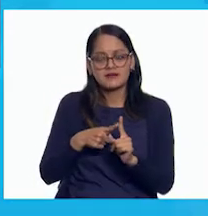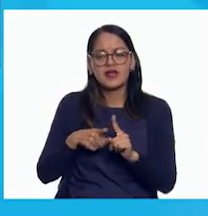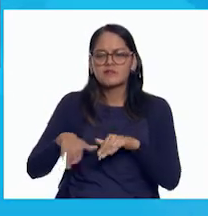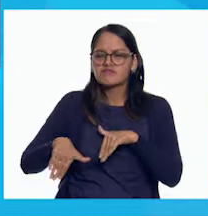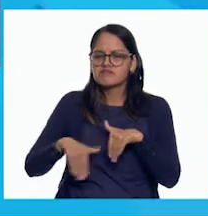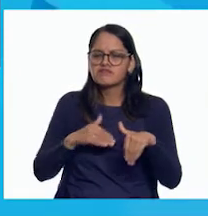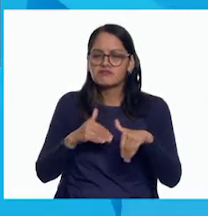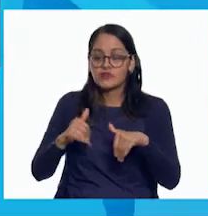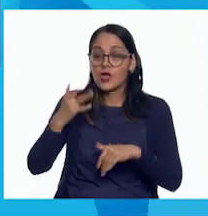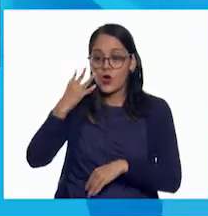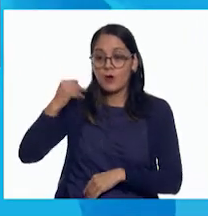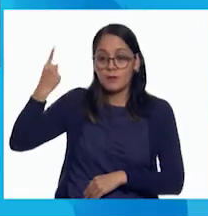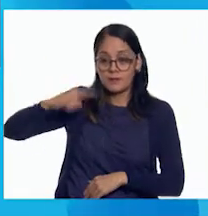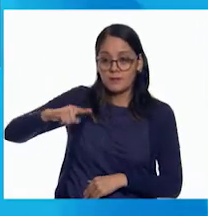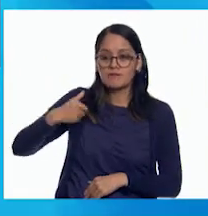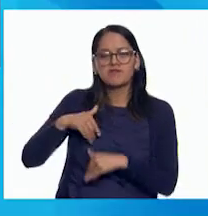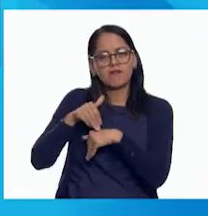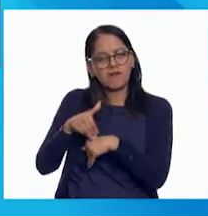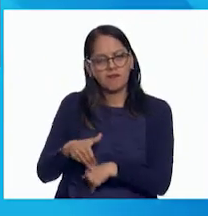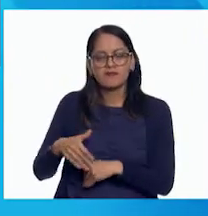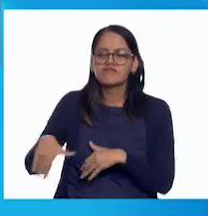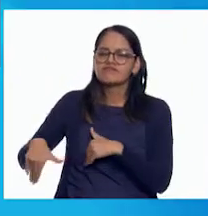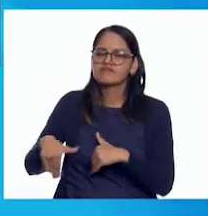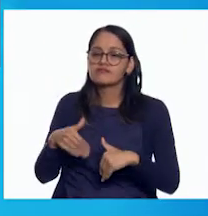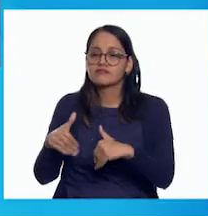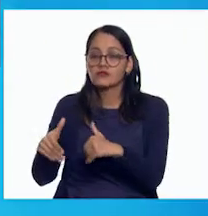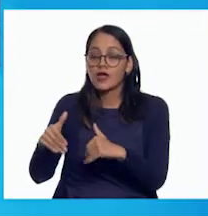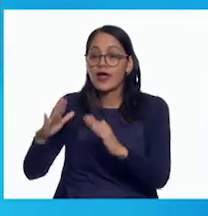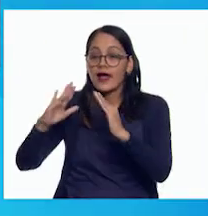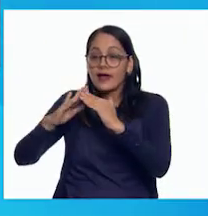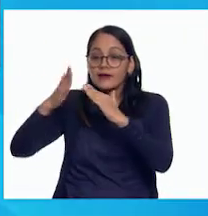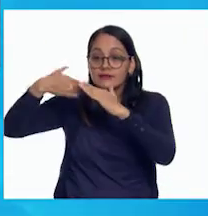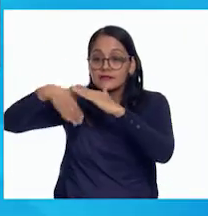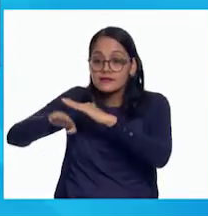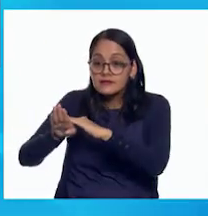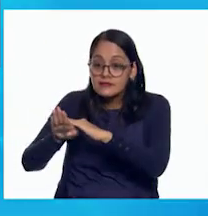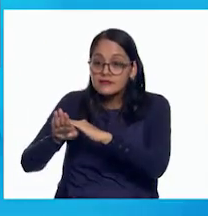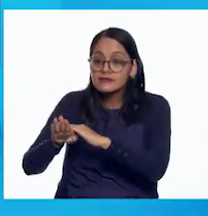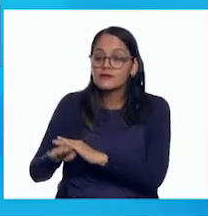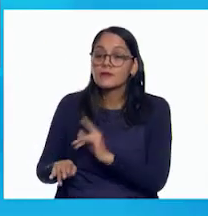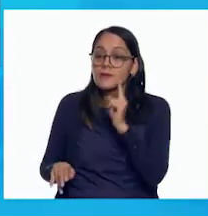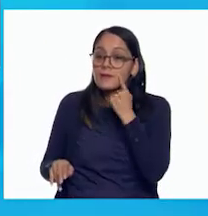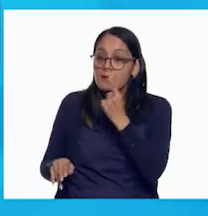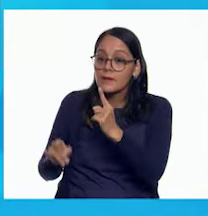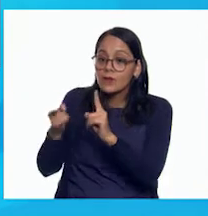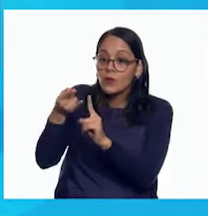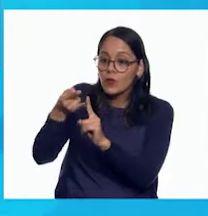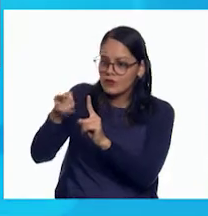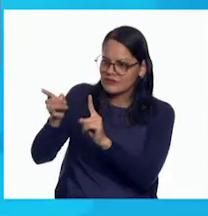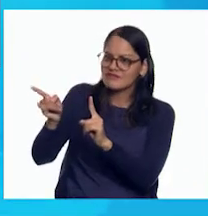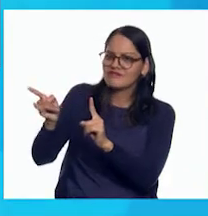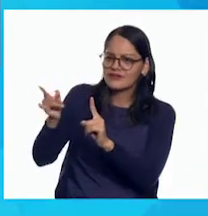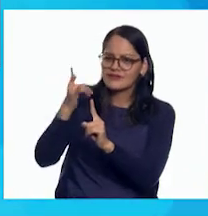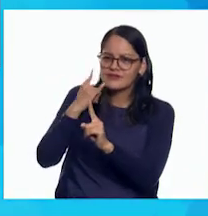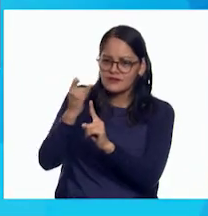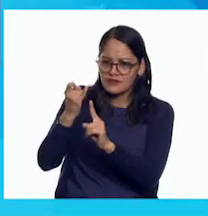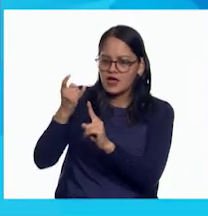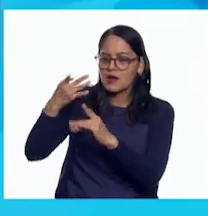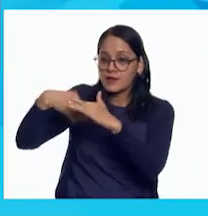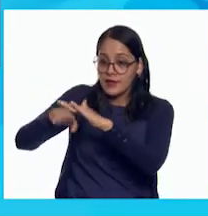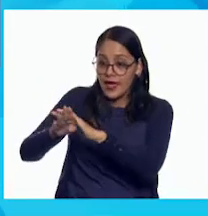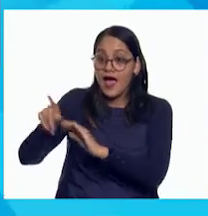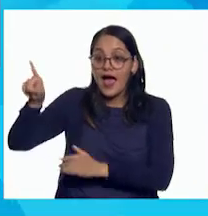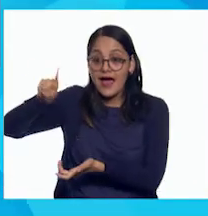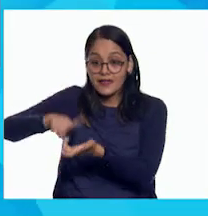el camino que le indicó. Cuando Caperucita llegó a la casa de su abuela, la puerta estaba abierta y el lobo